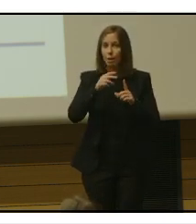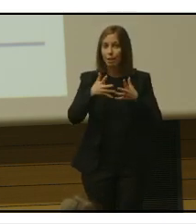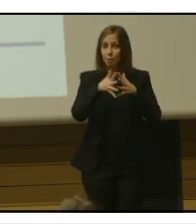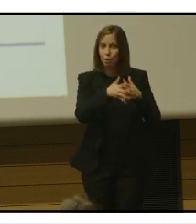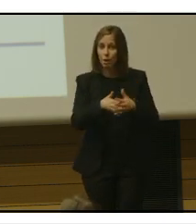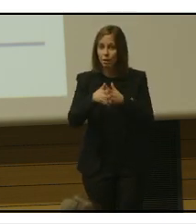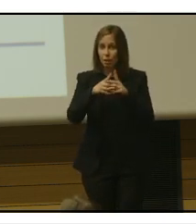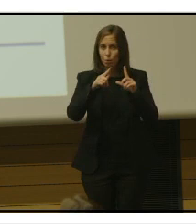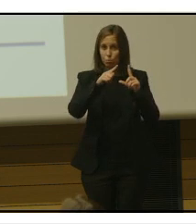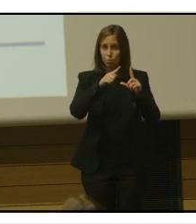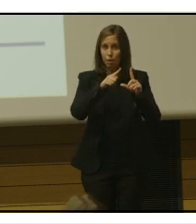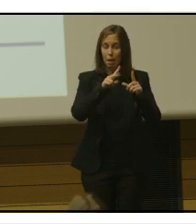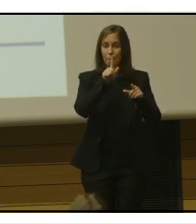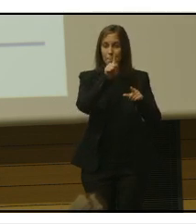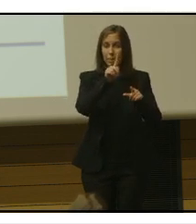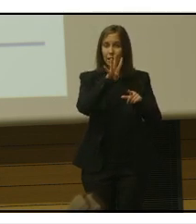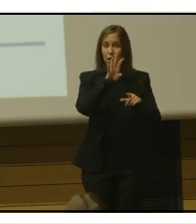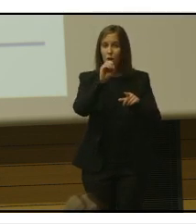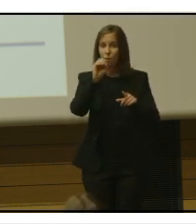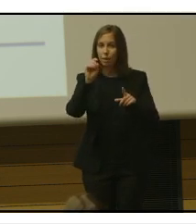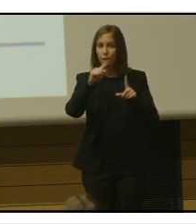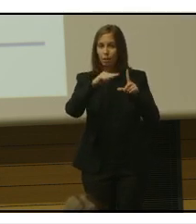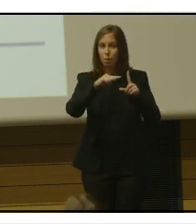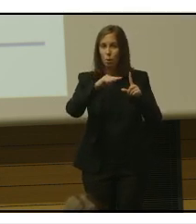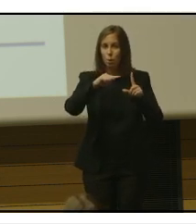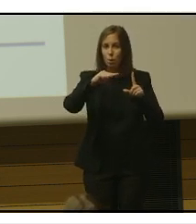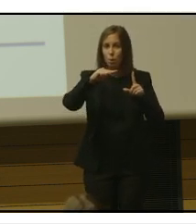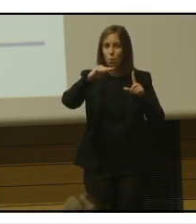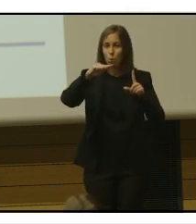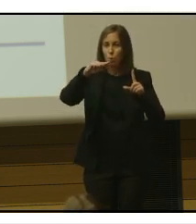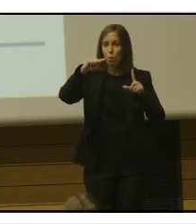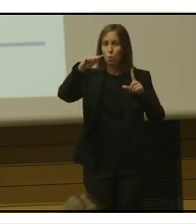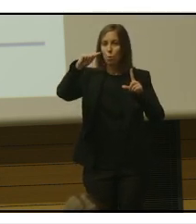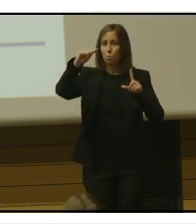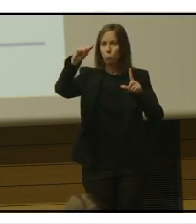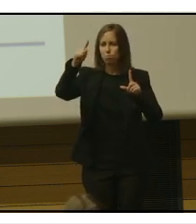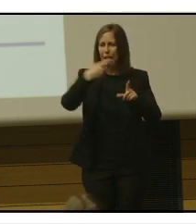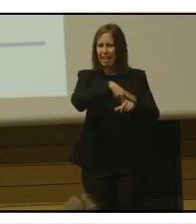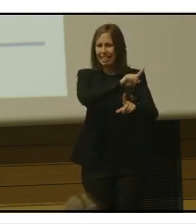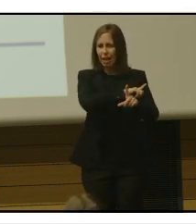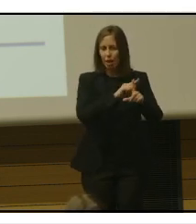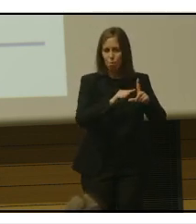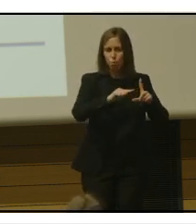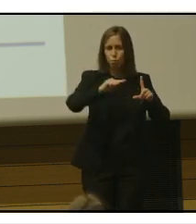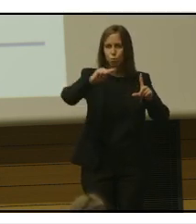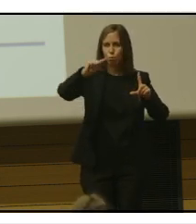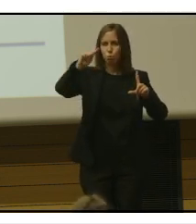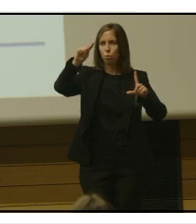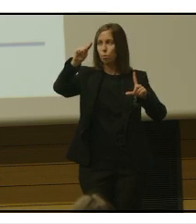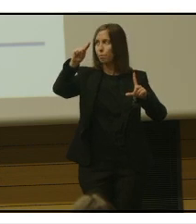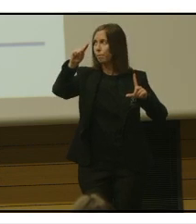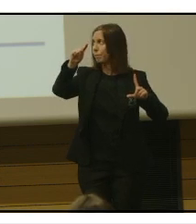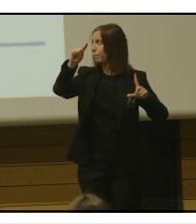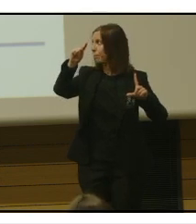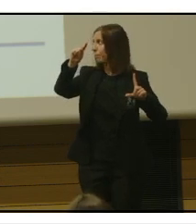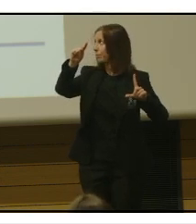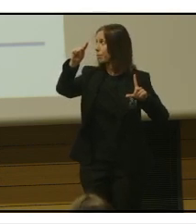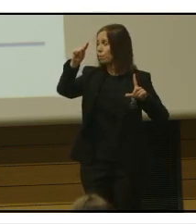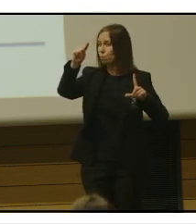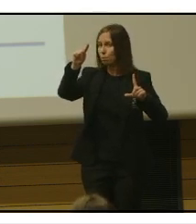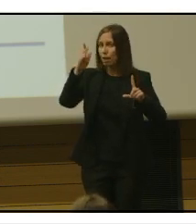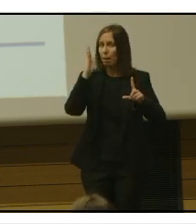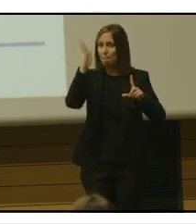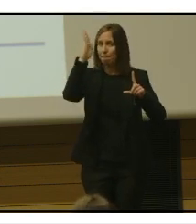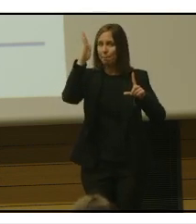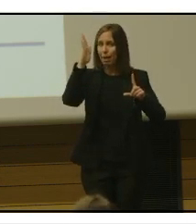aquí empezaríamos en el año 1900, veis cómo va subiendo, pero de una forma espectacular. Y aquí, bueno, pues se marca perfectamente el impacto que